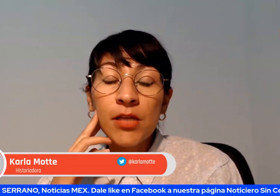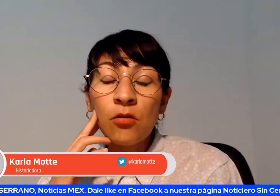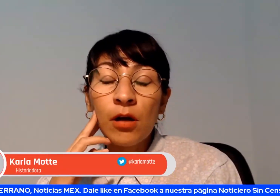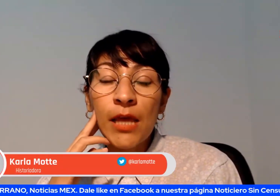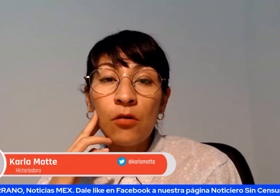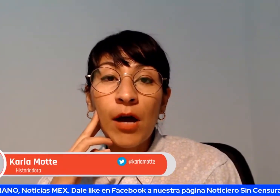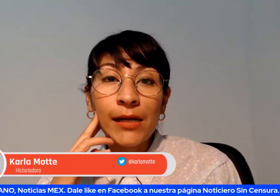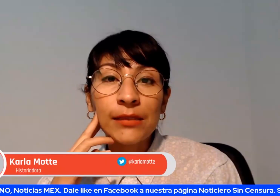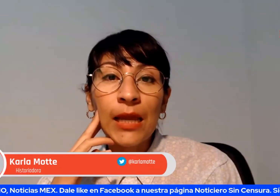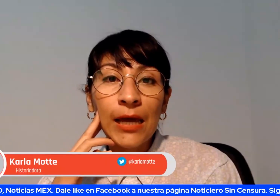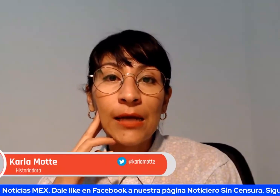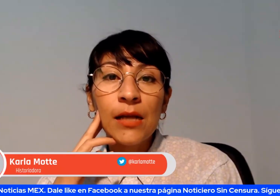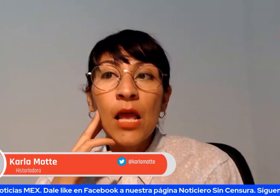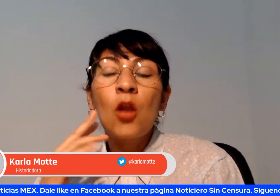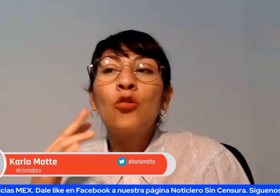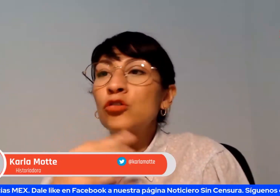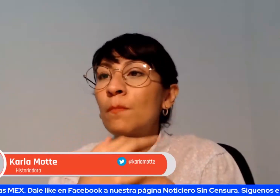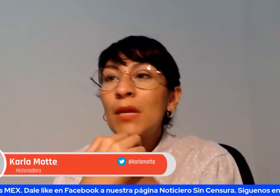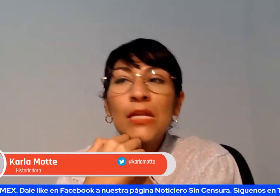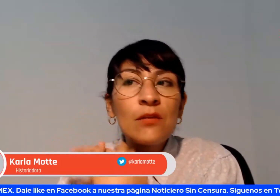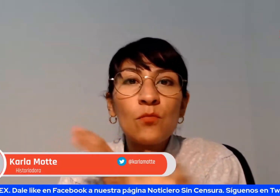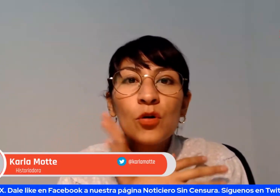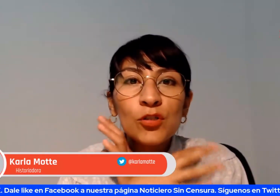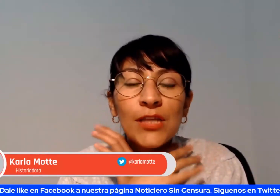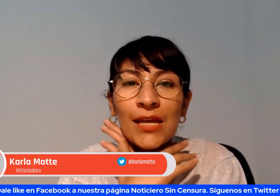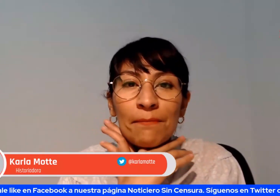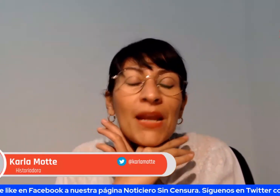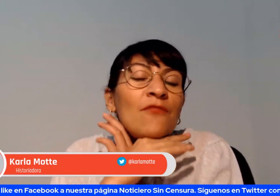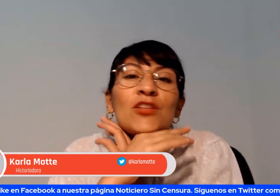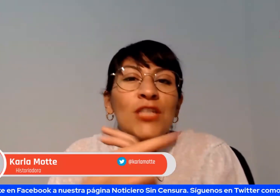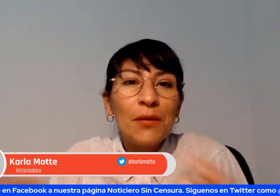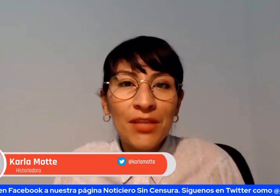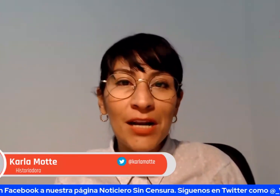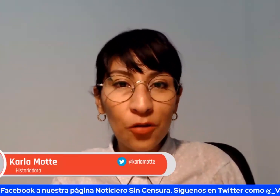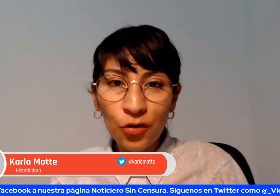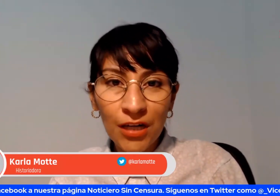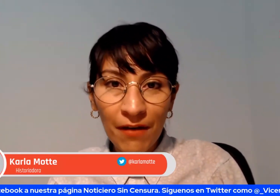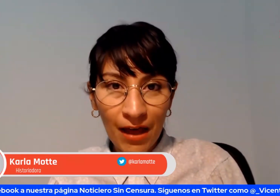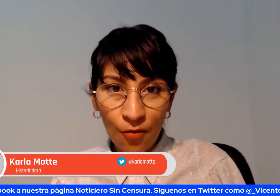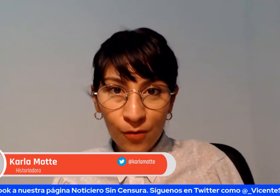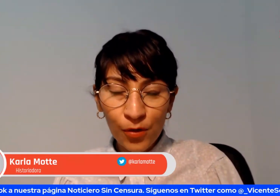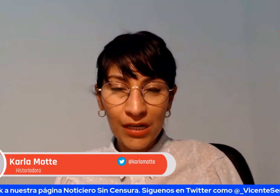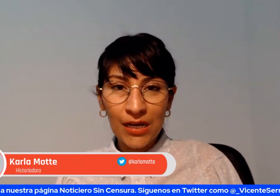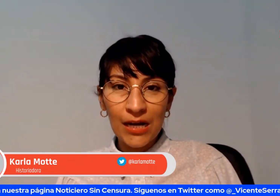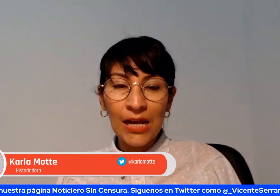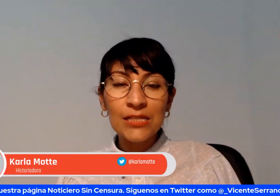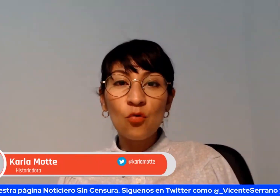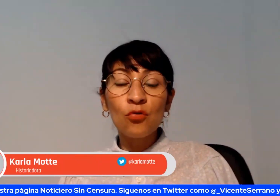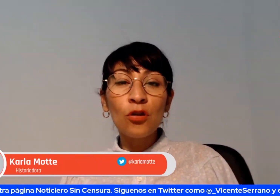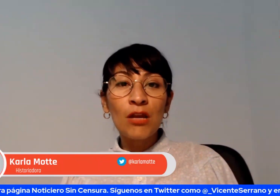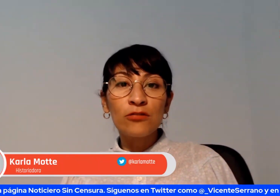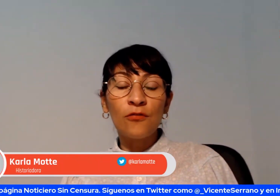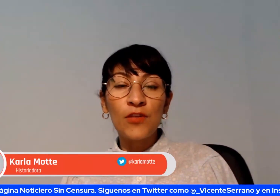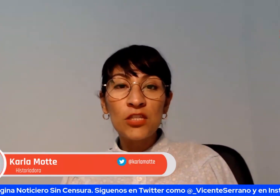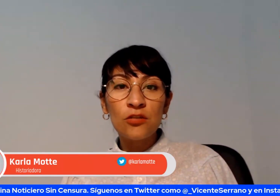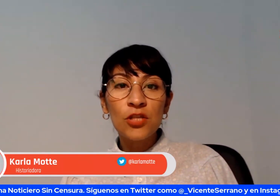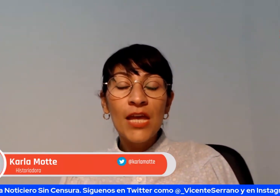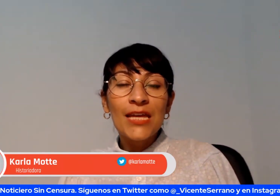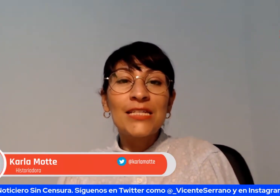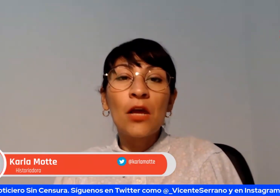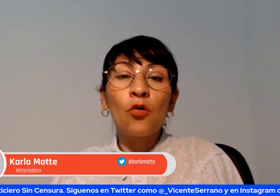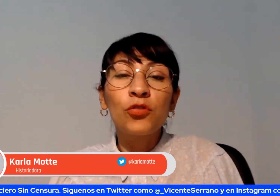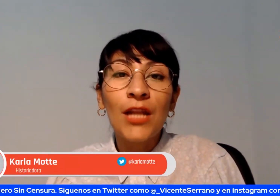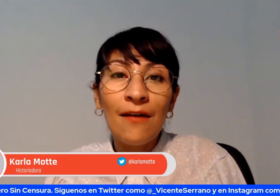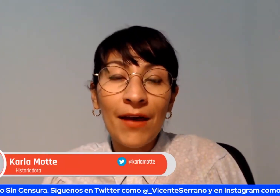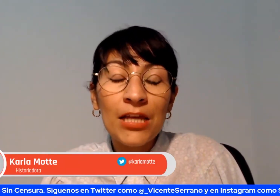las trabajadoras del hogar tengan los mínimos beneficios que debe tener todo trabajador, porque es uno de los